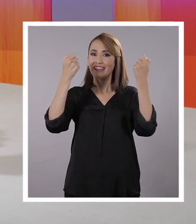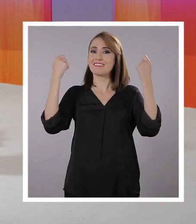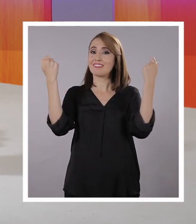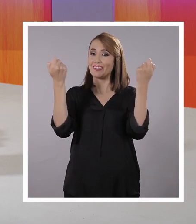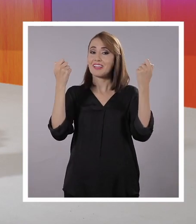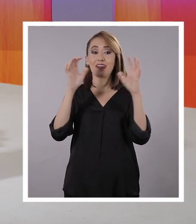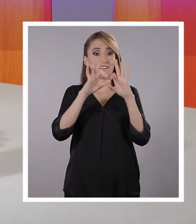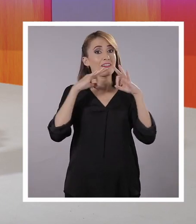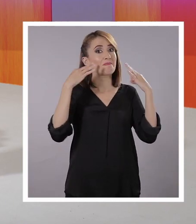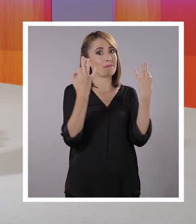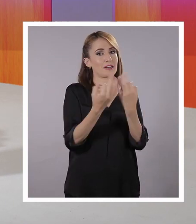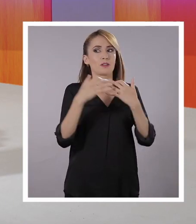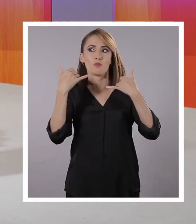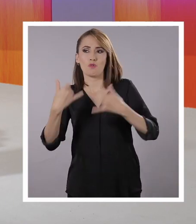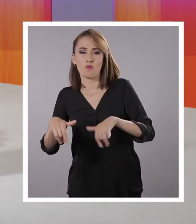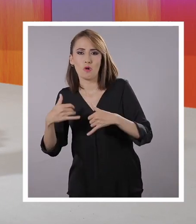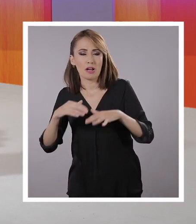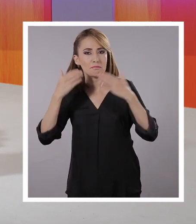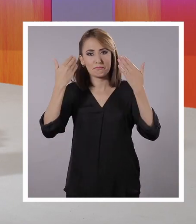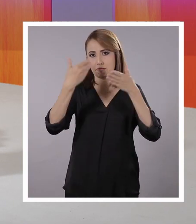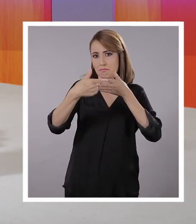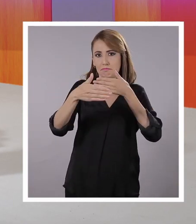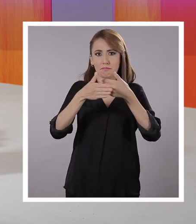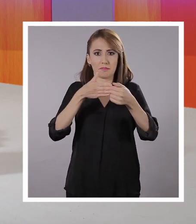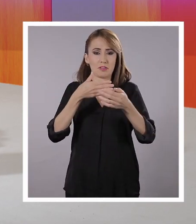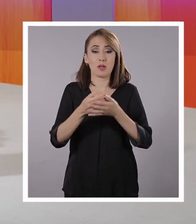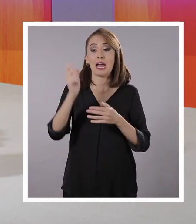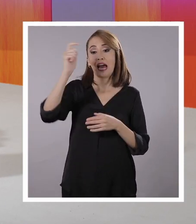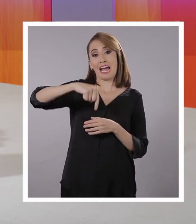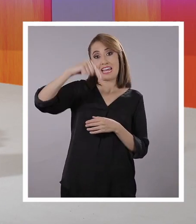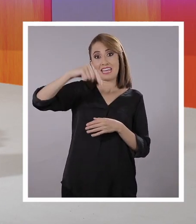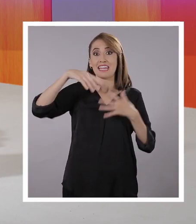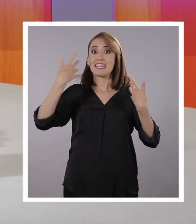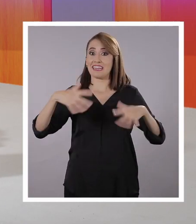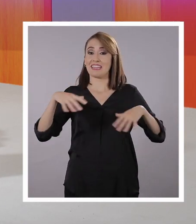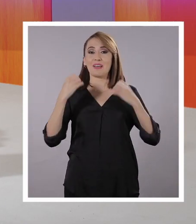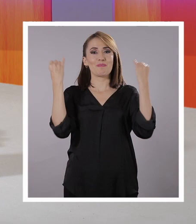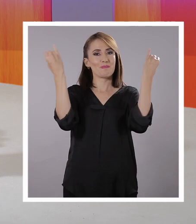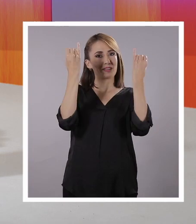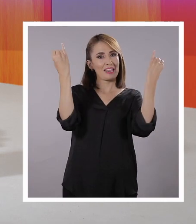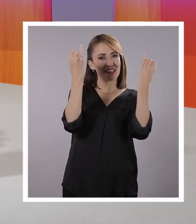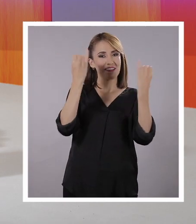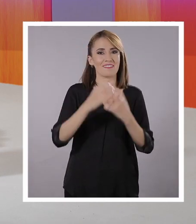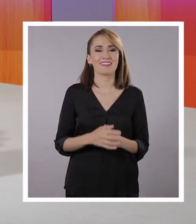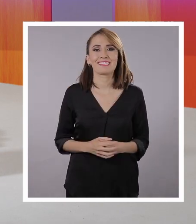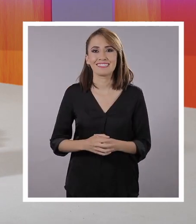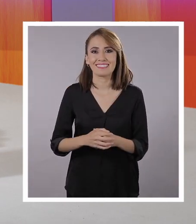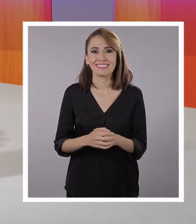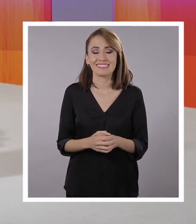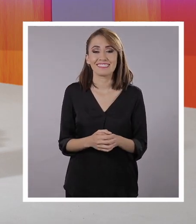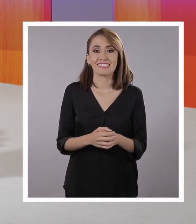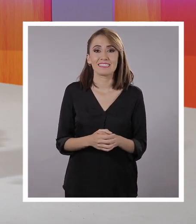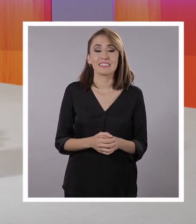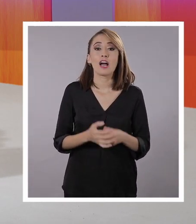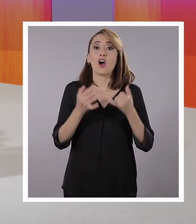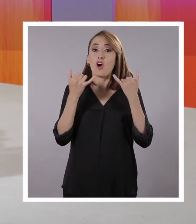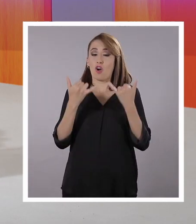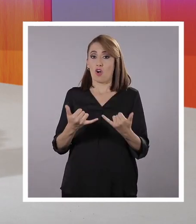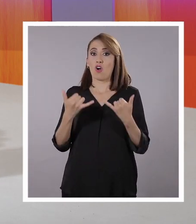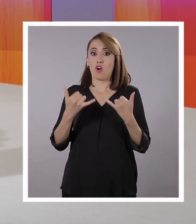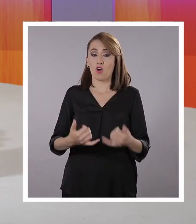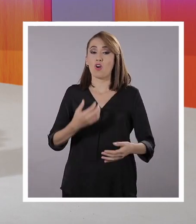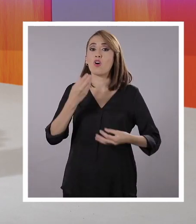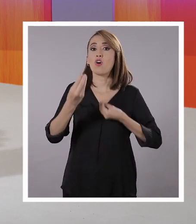familias. Y aquí también nos estamos divirtiendo bastante, ¿no? Y hoy quiero